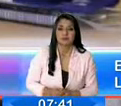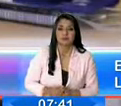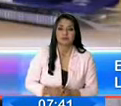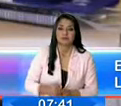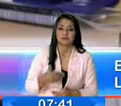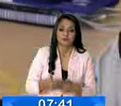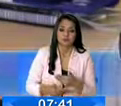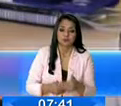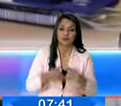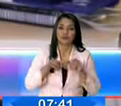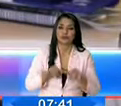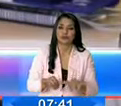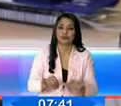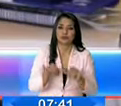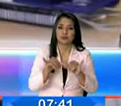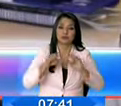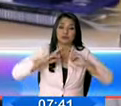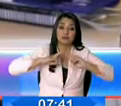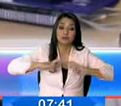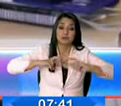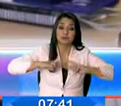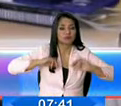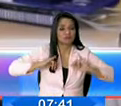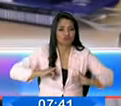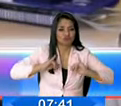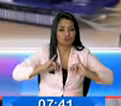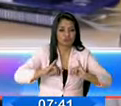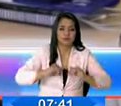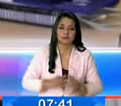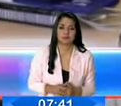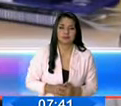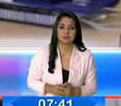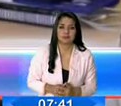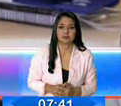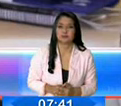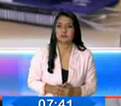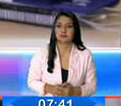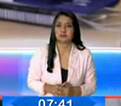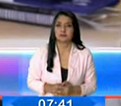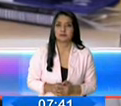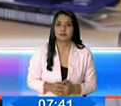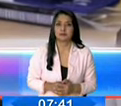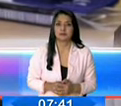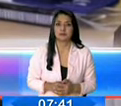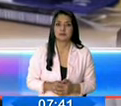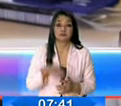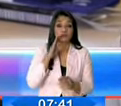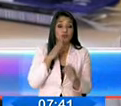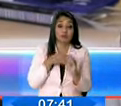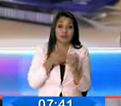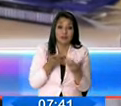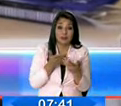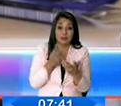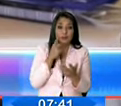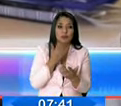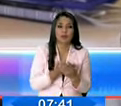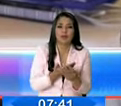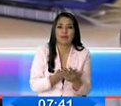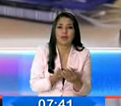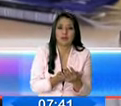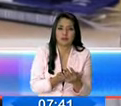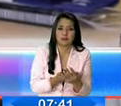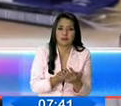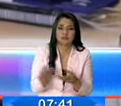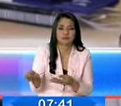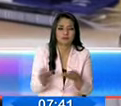continúa, se siguen con las investigaciones y obviamente se busca los elementos de convicción para ser